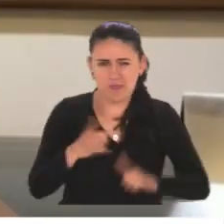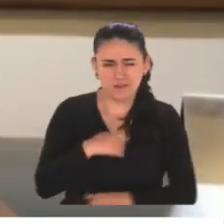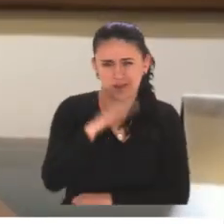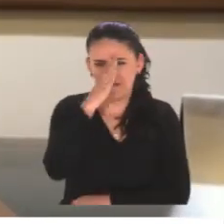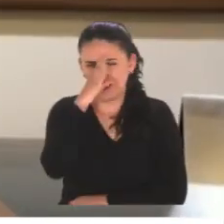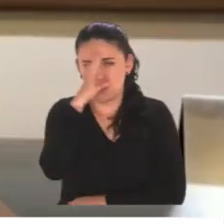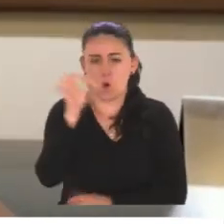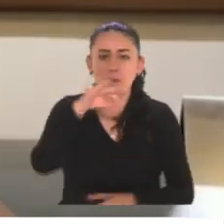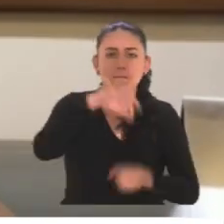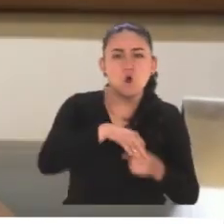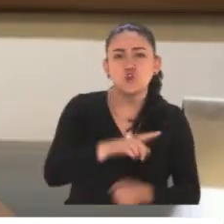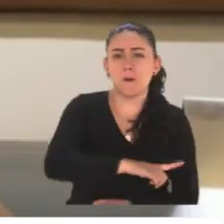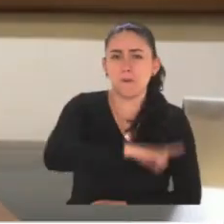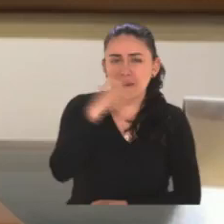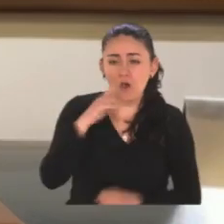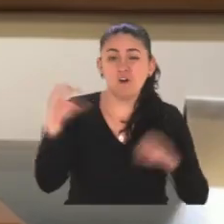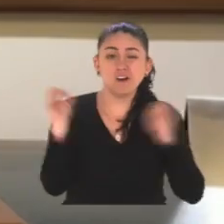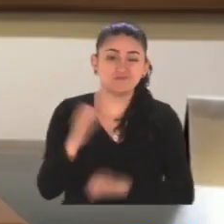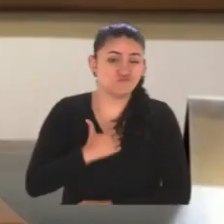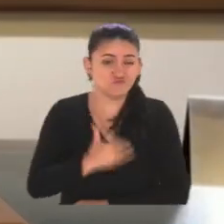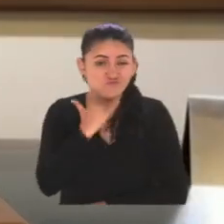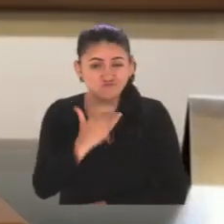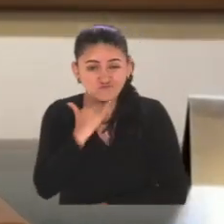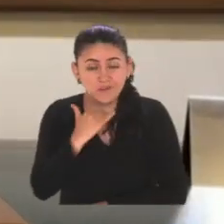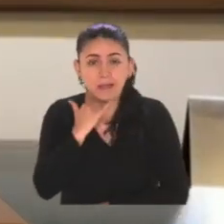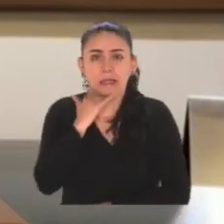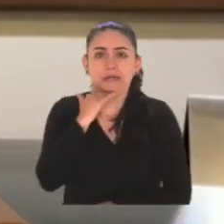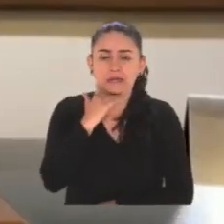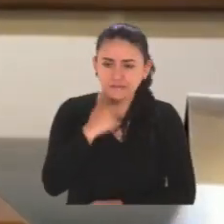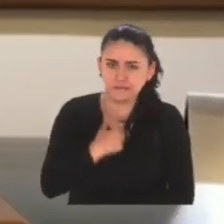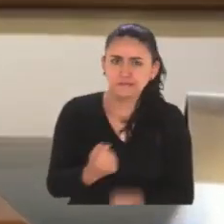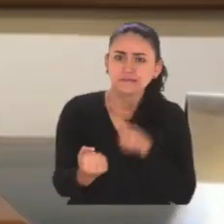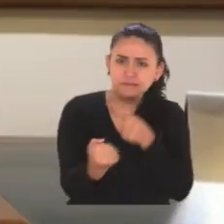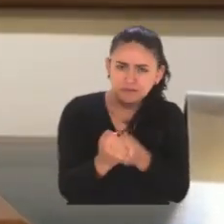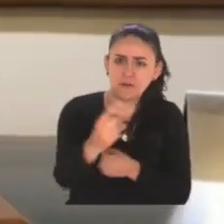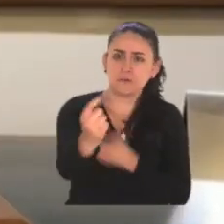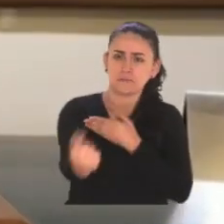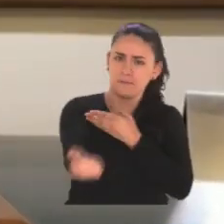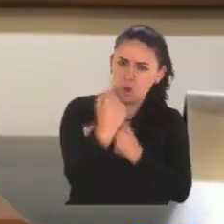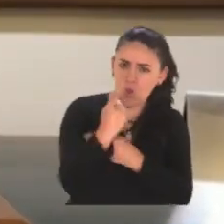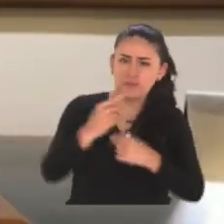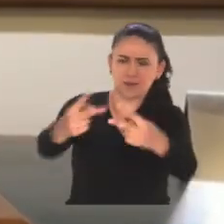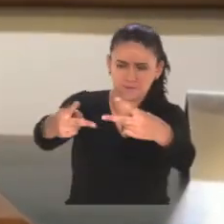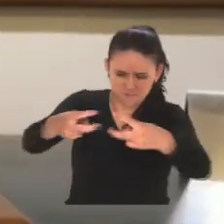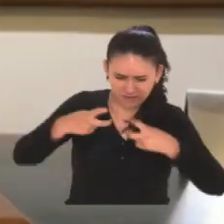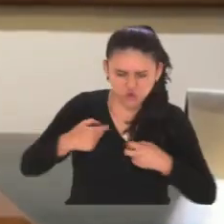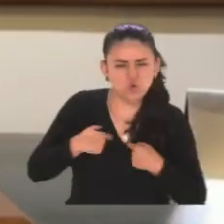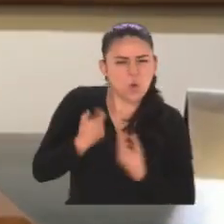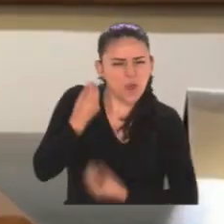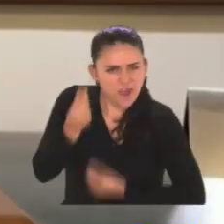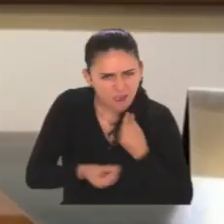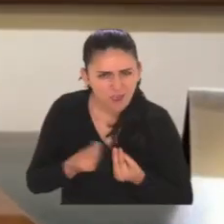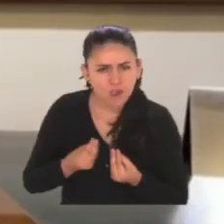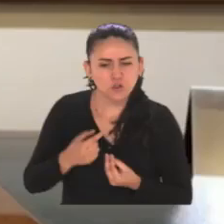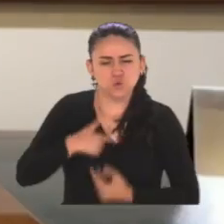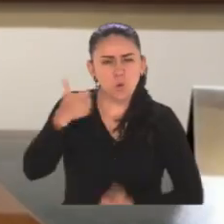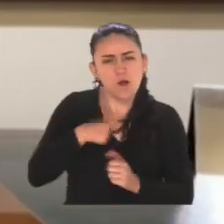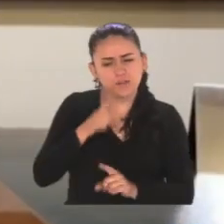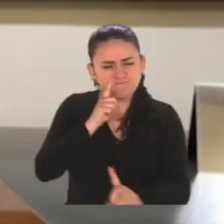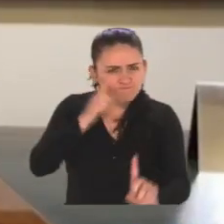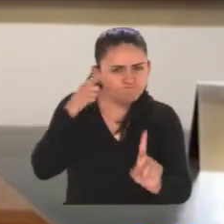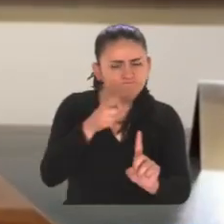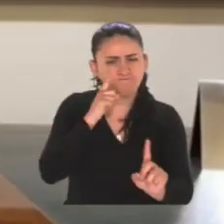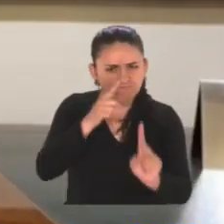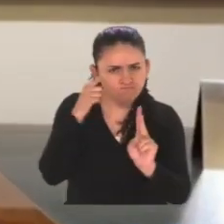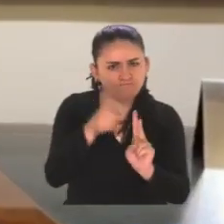voto en blanco, los de no sabe, no respondo, que averigüen quién soy yo, qué he hecho, cuáles son mis propósitos, cuál